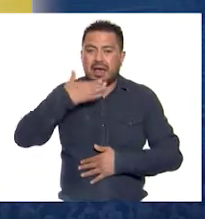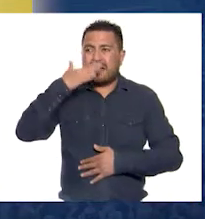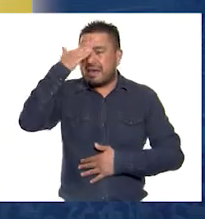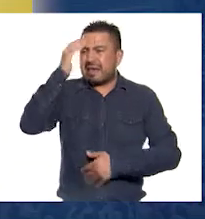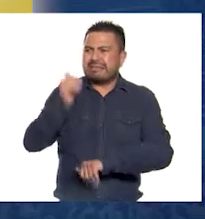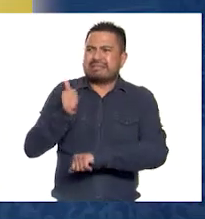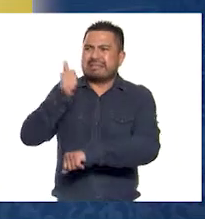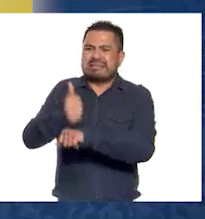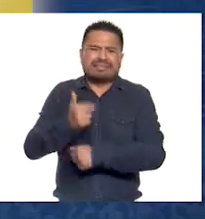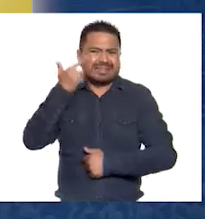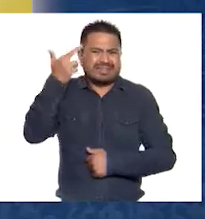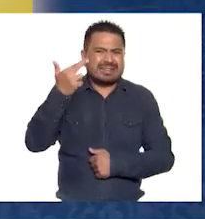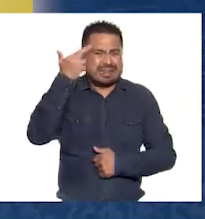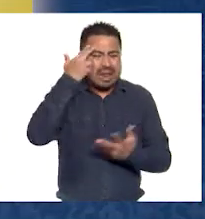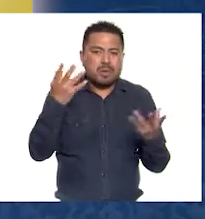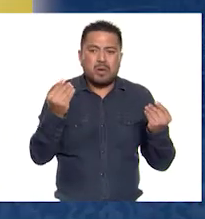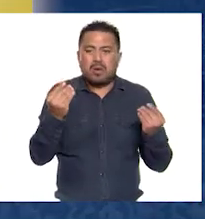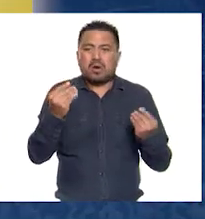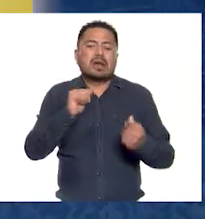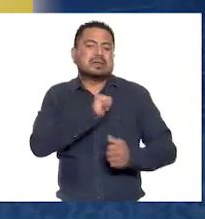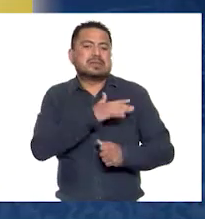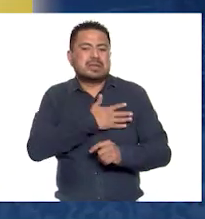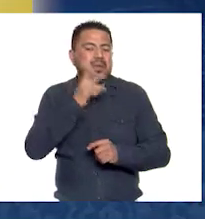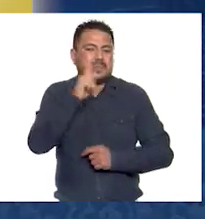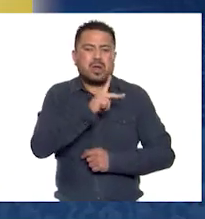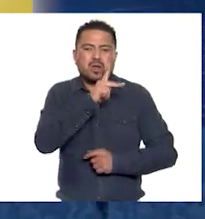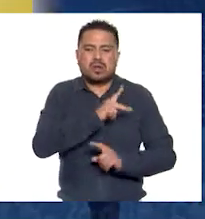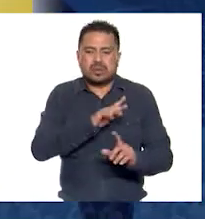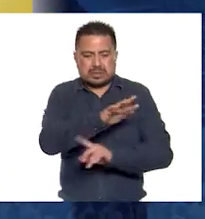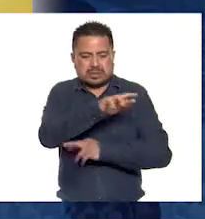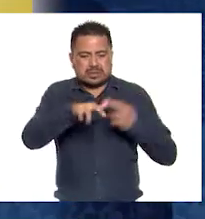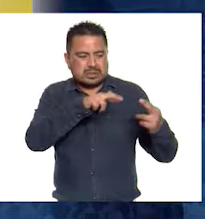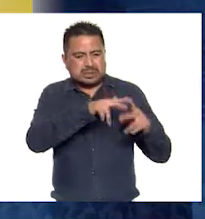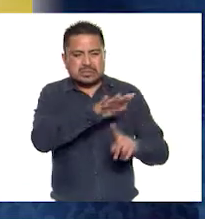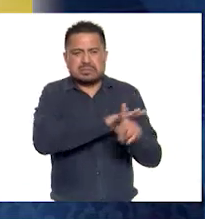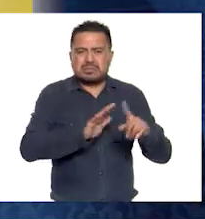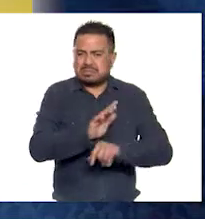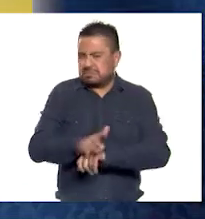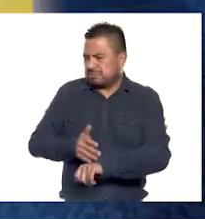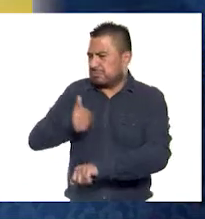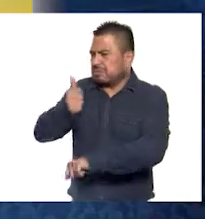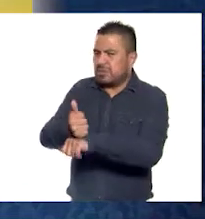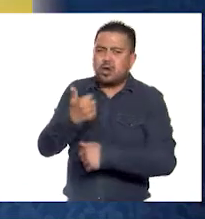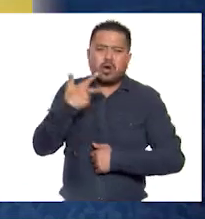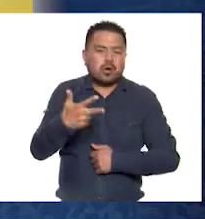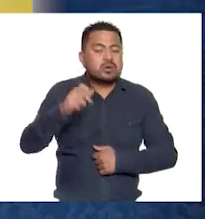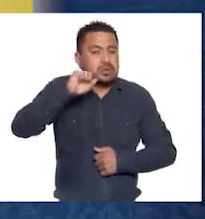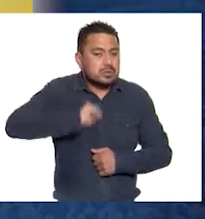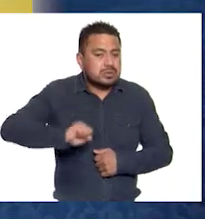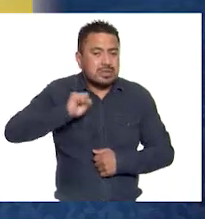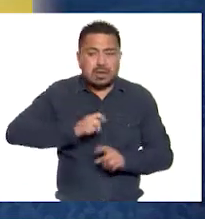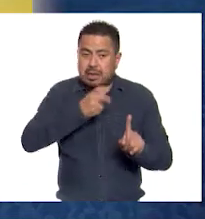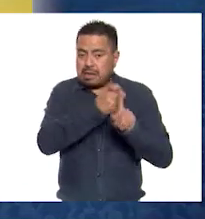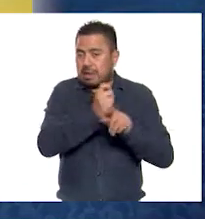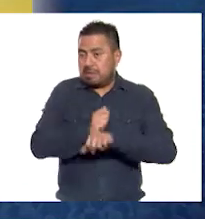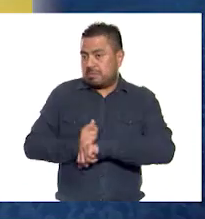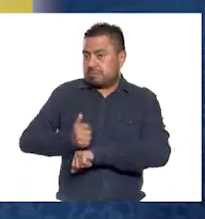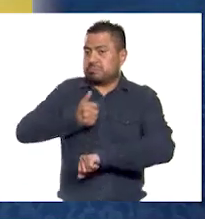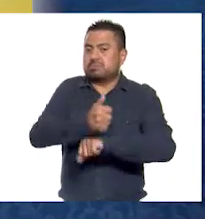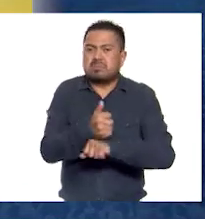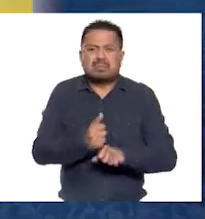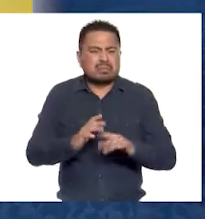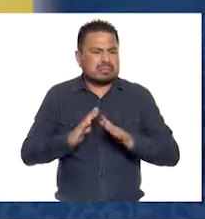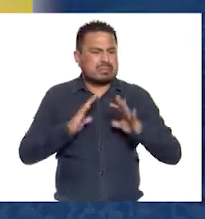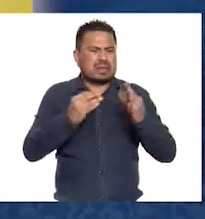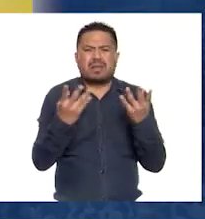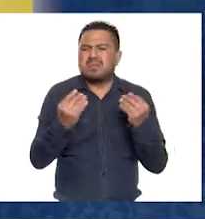fundaron varios reinos en la península ibérica y permanecieron en este sitio durante 8 siglos. Esta ocupación influyó de